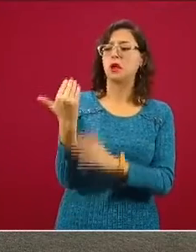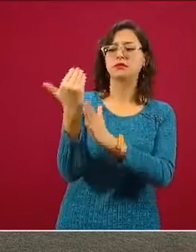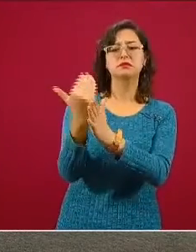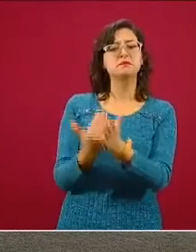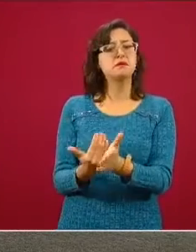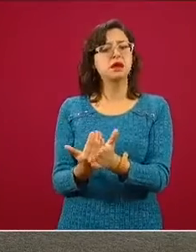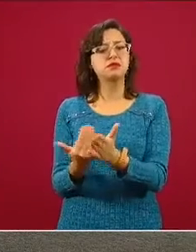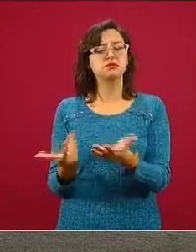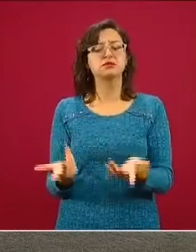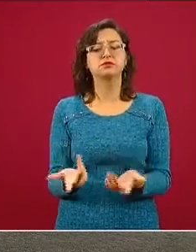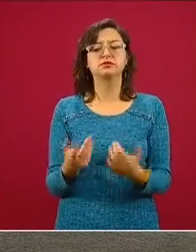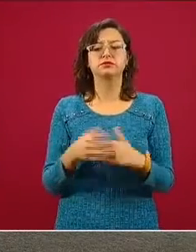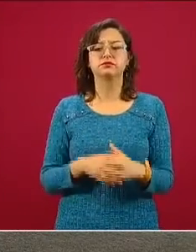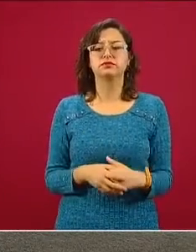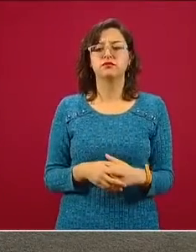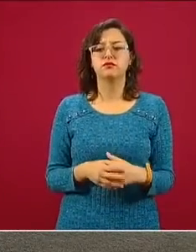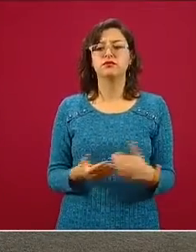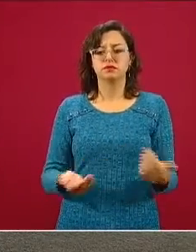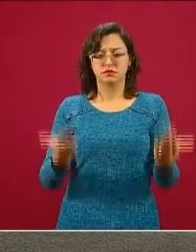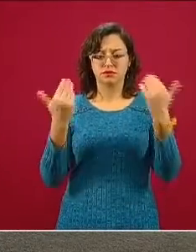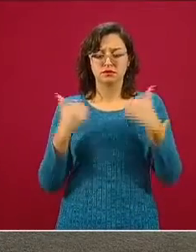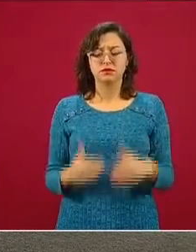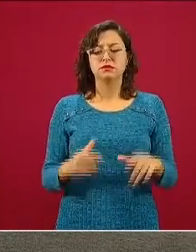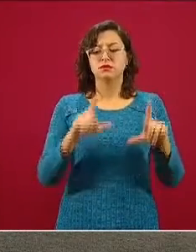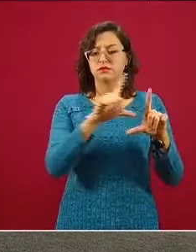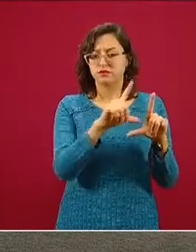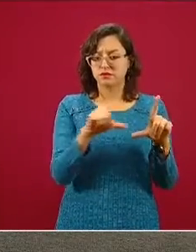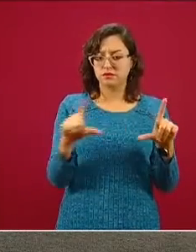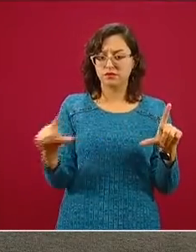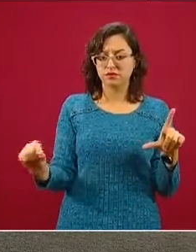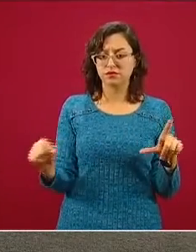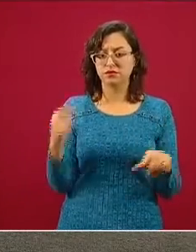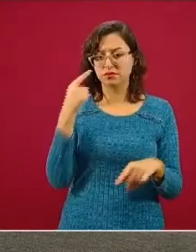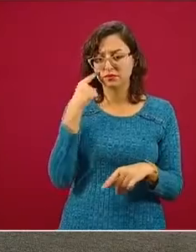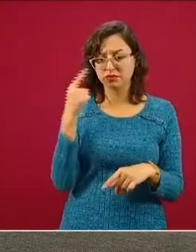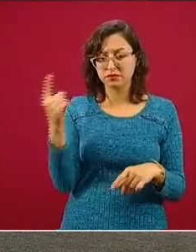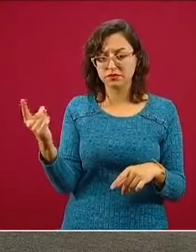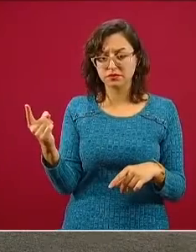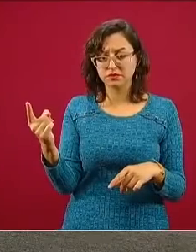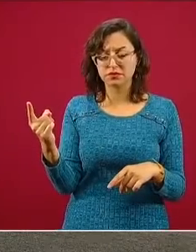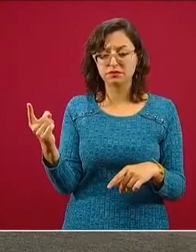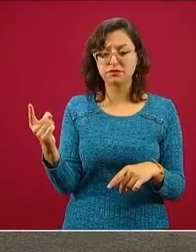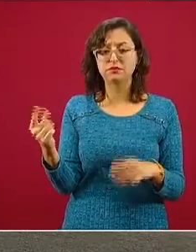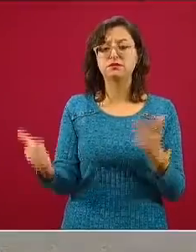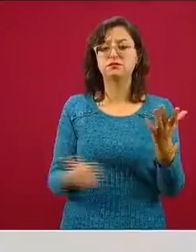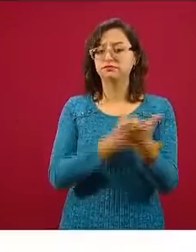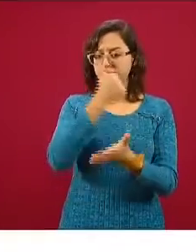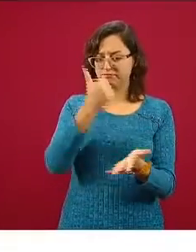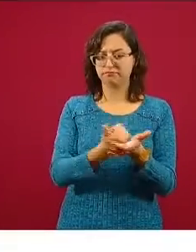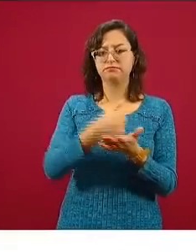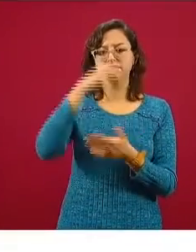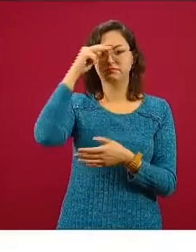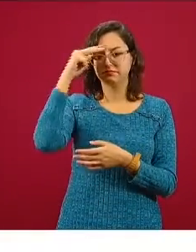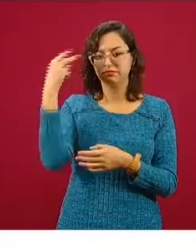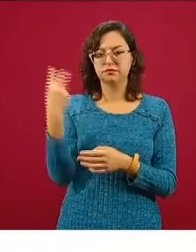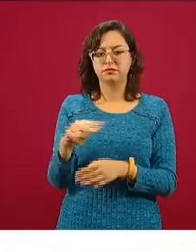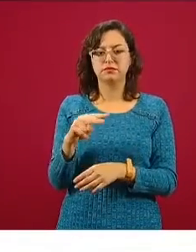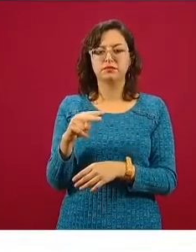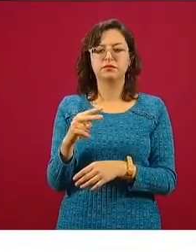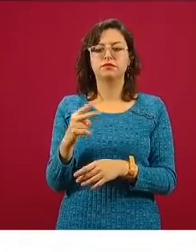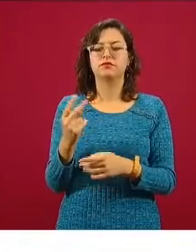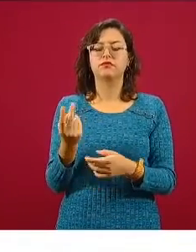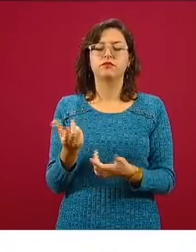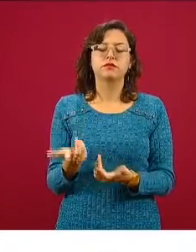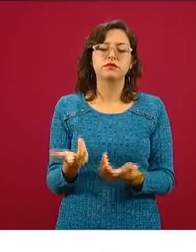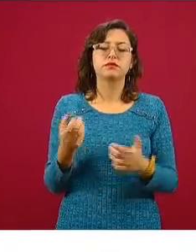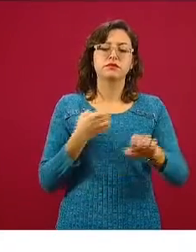registrados. En la gráfica de columnas que sigue en la próxima diapositiva, vemos también a la Ciudad de México y el valle, la zona